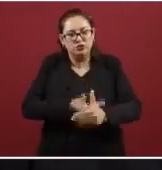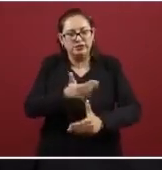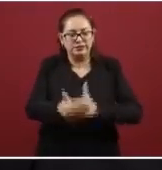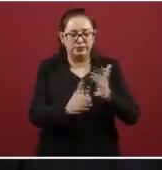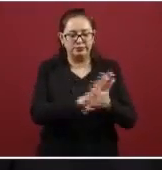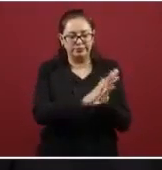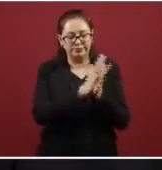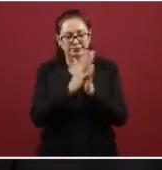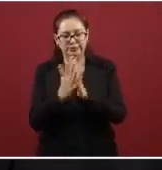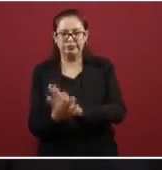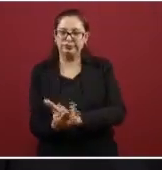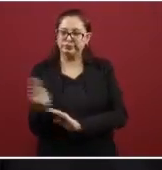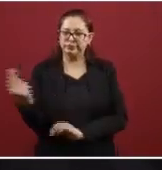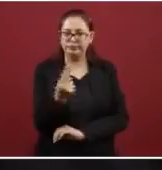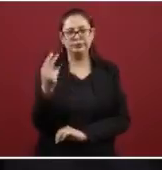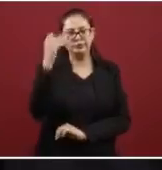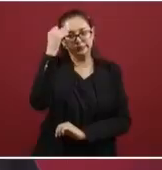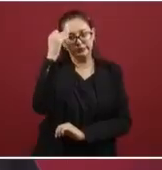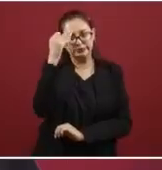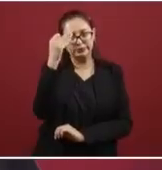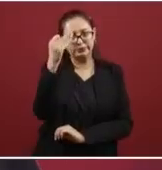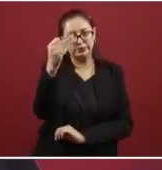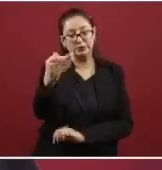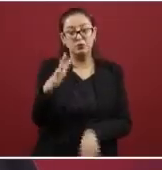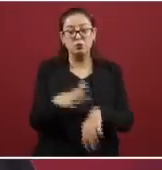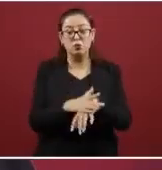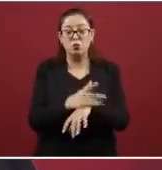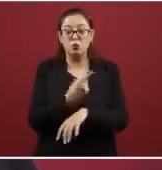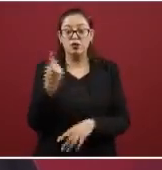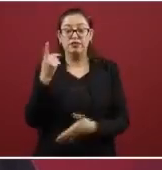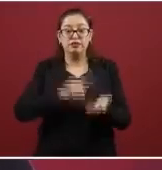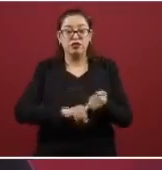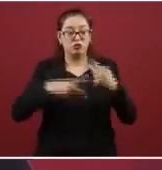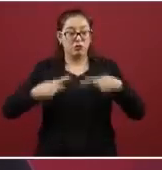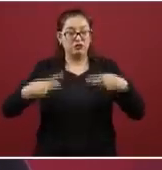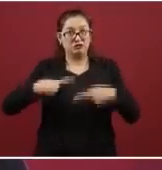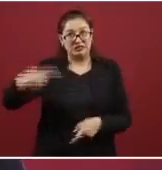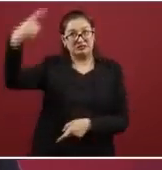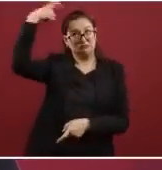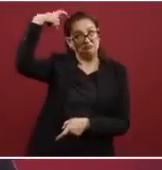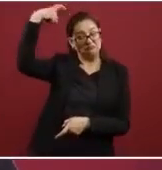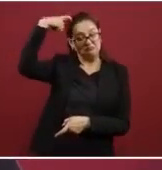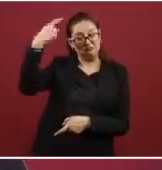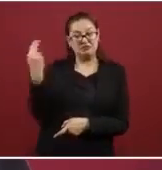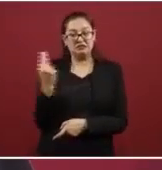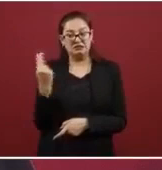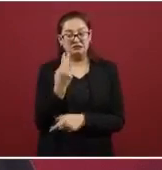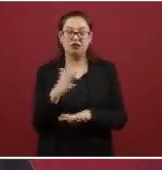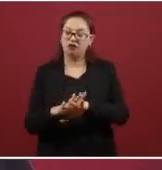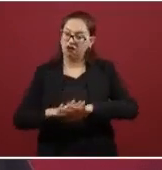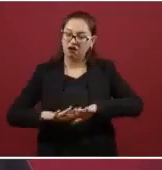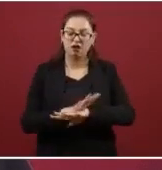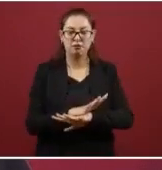lleva tiempo, porque es un asunto incluso de mentalidad, de cambio de mentalidad.